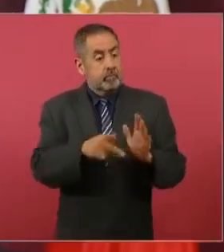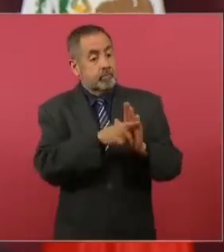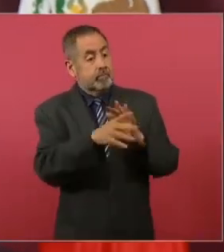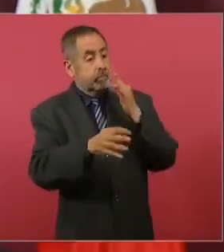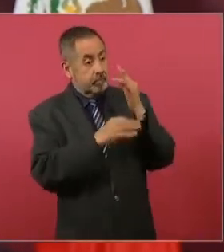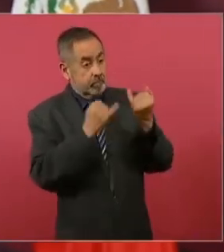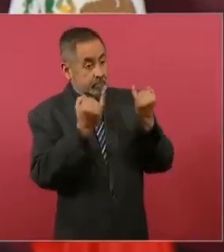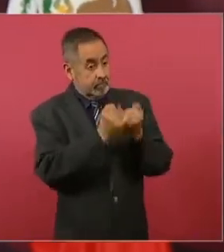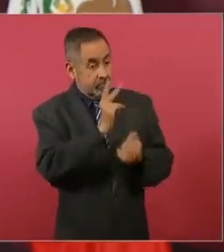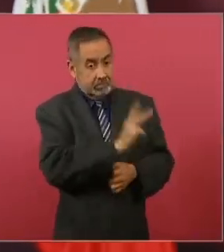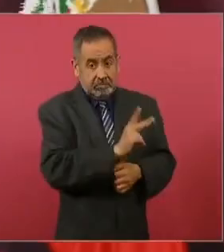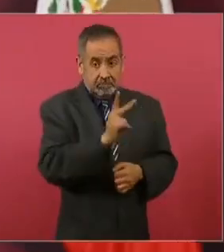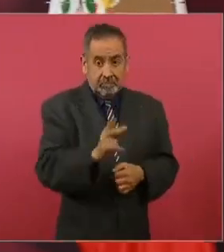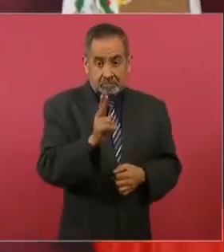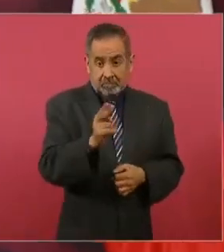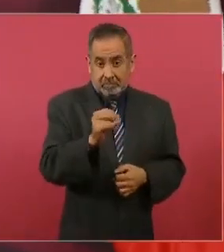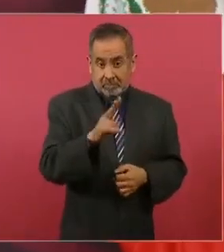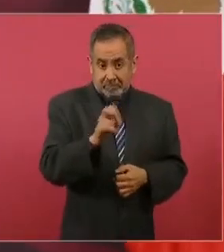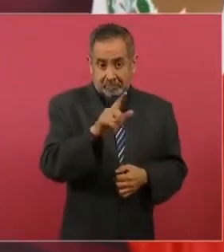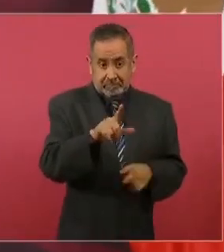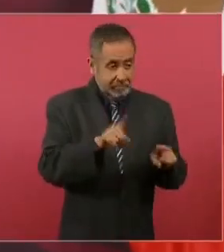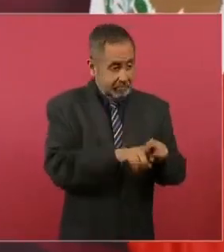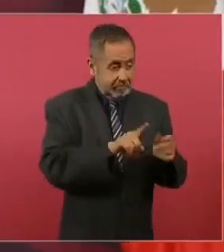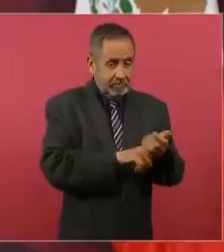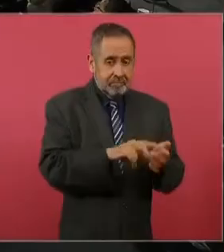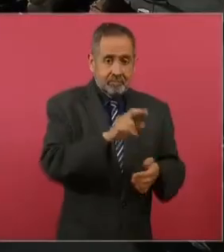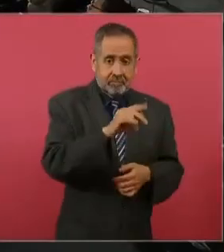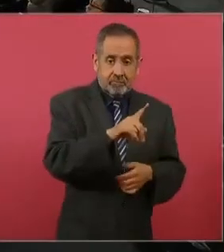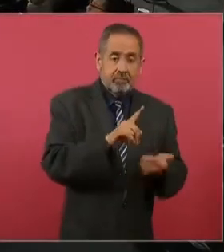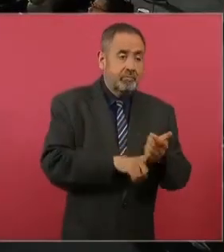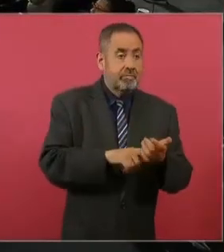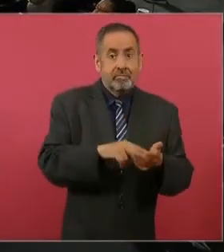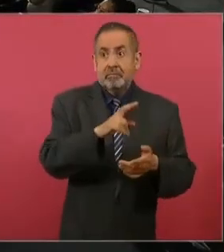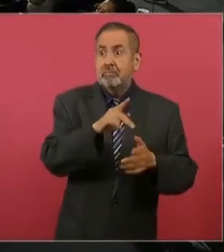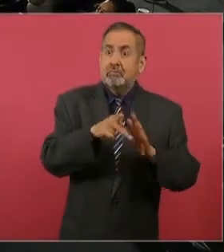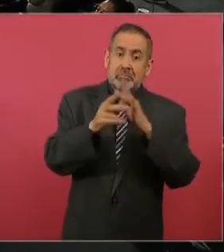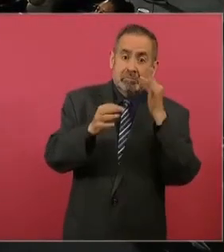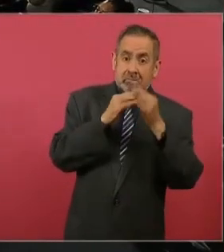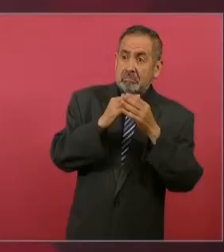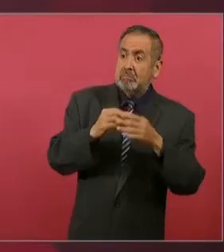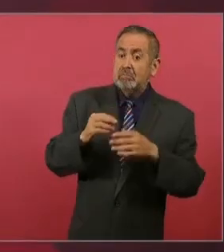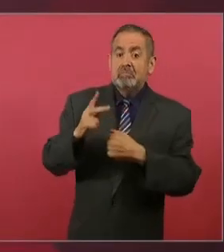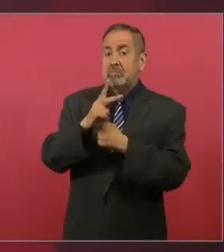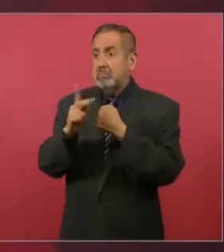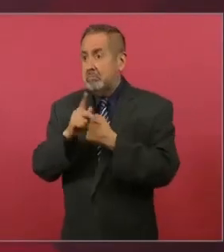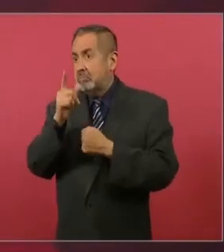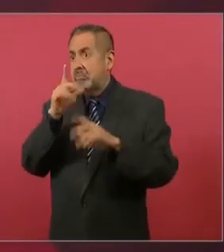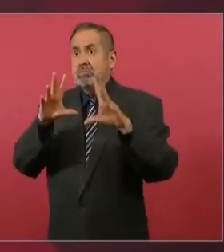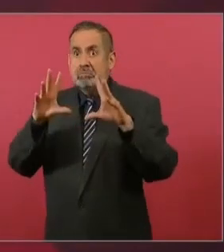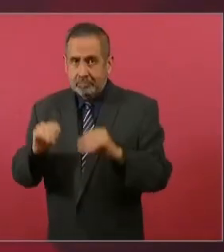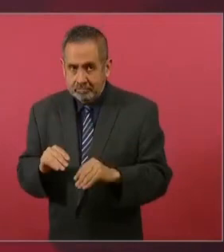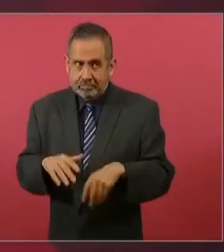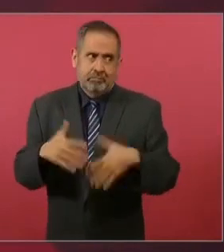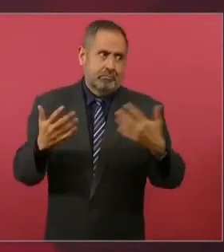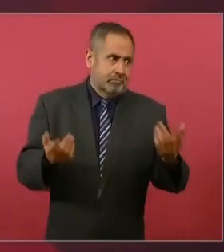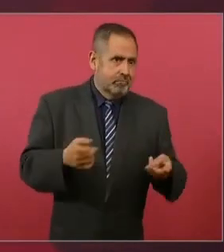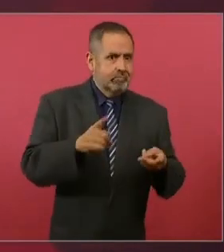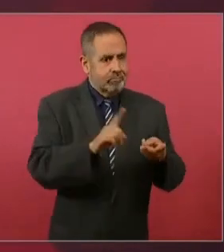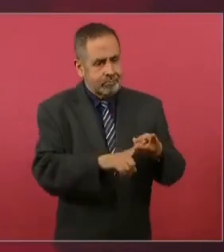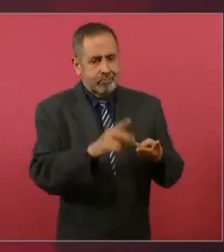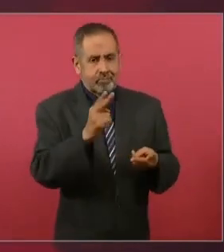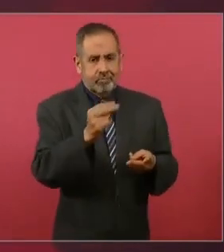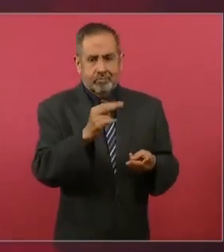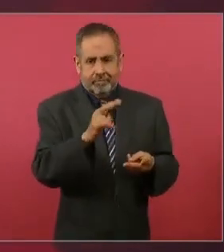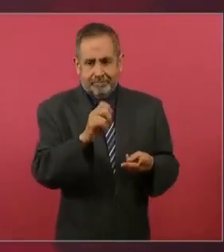como el Reforma, o sea, el Universal, el Reforma, que se va a quedar el país sin luz, y